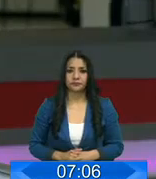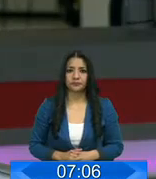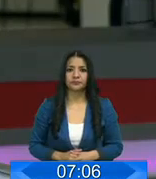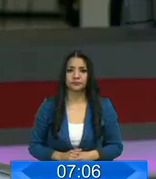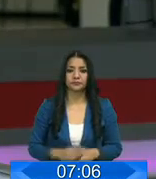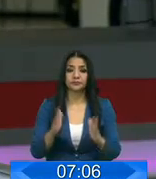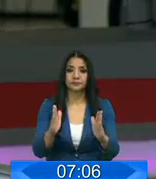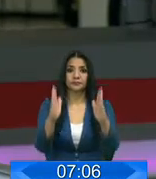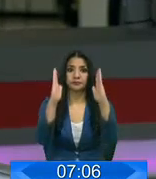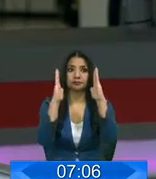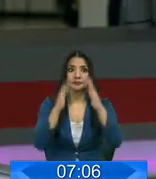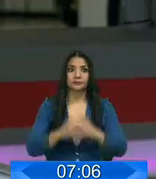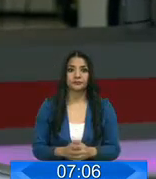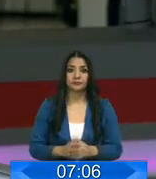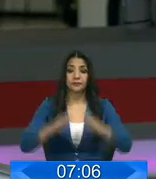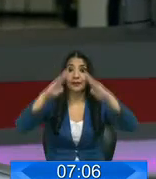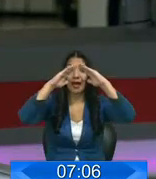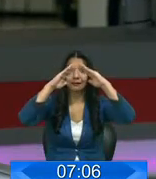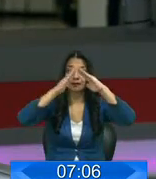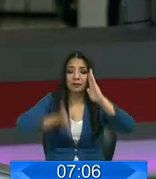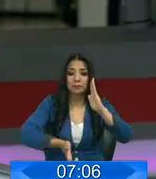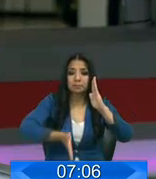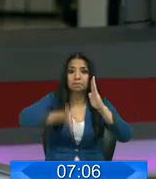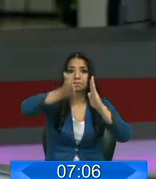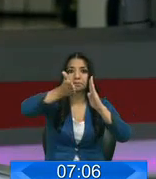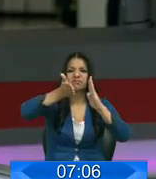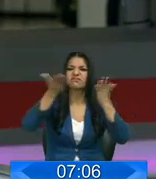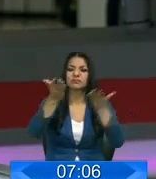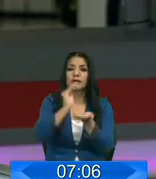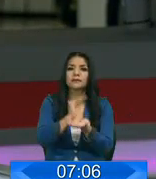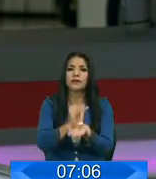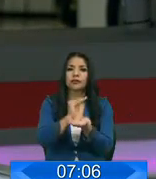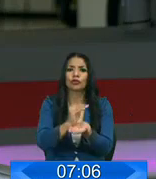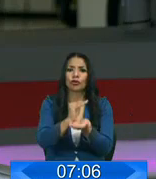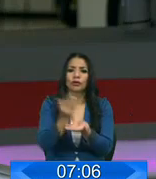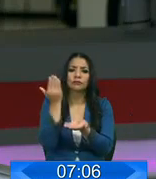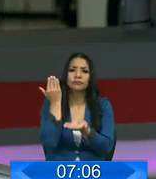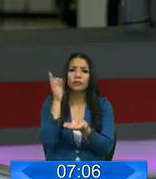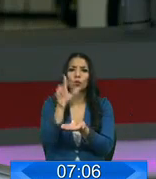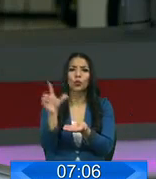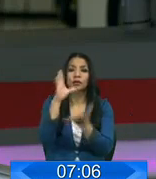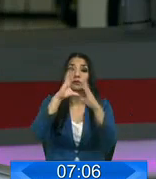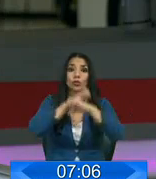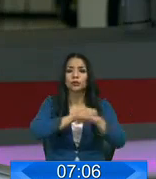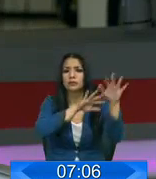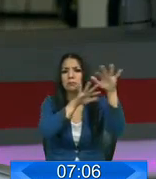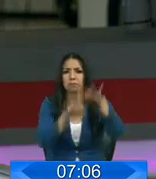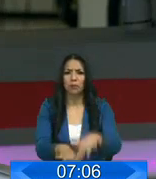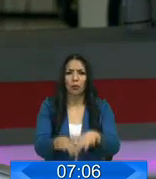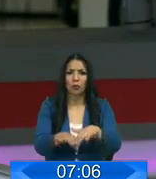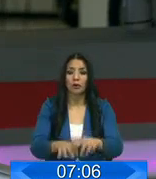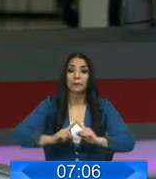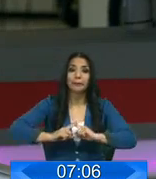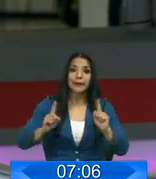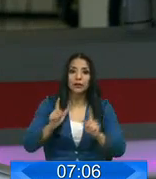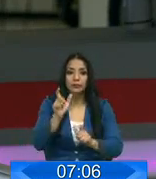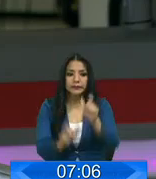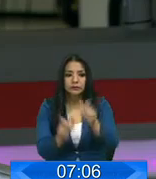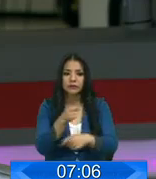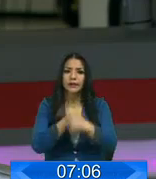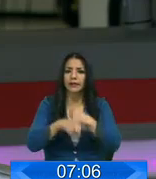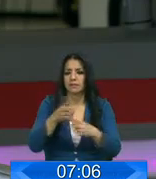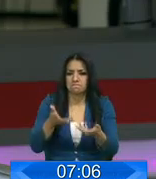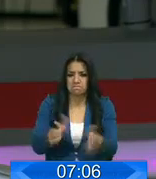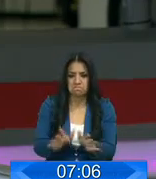Mucha atención, la pared de una vivienda ubicada en San Roque colapsó la noche de este día lunes. Afortunadamente no se registraron víctimas, pero